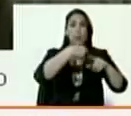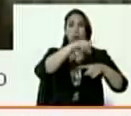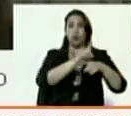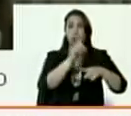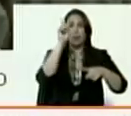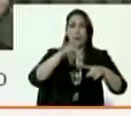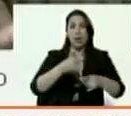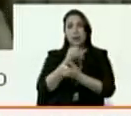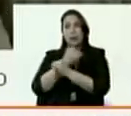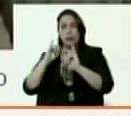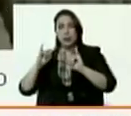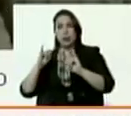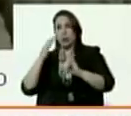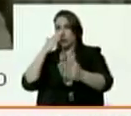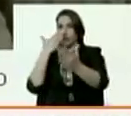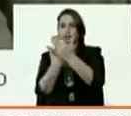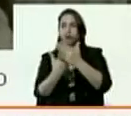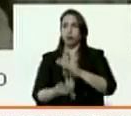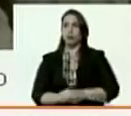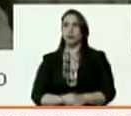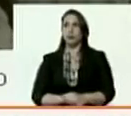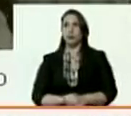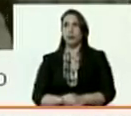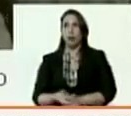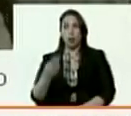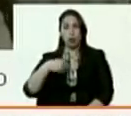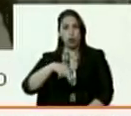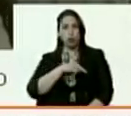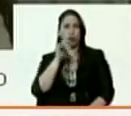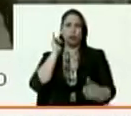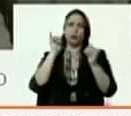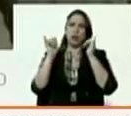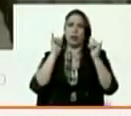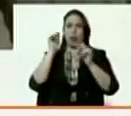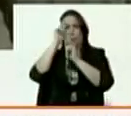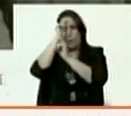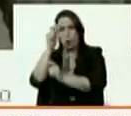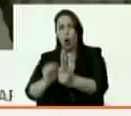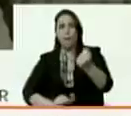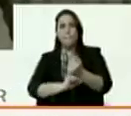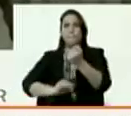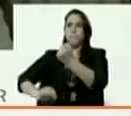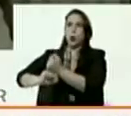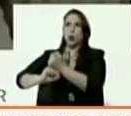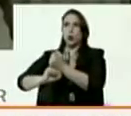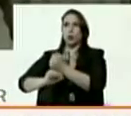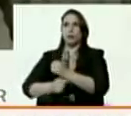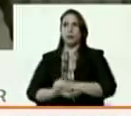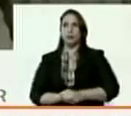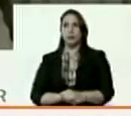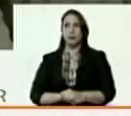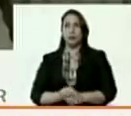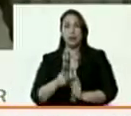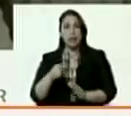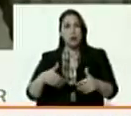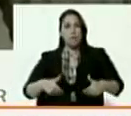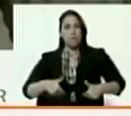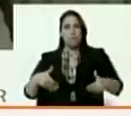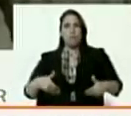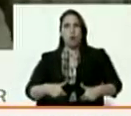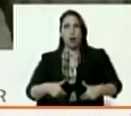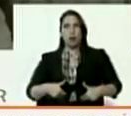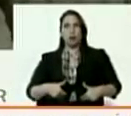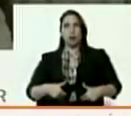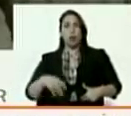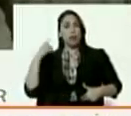la independencia por delante. Así que nosotros celebramos y respaldamos estos esfuerzos. Hay